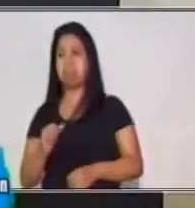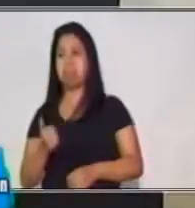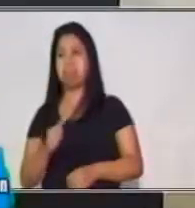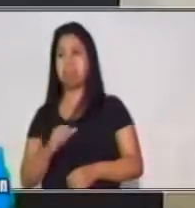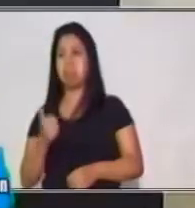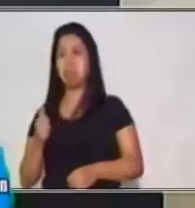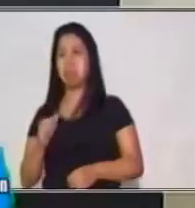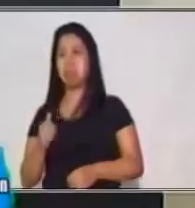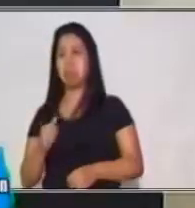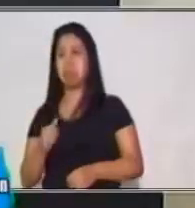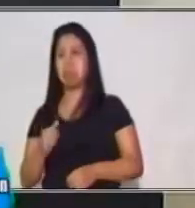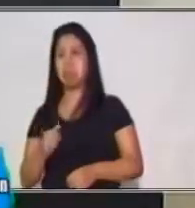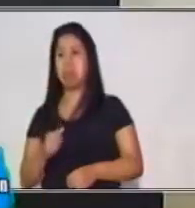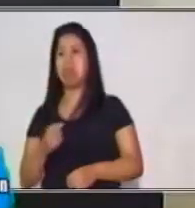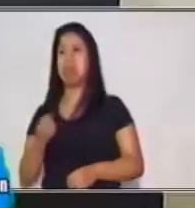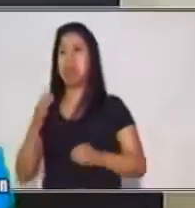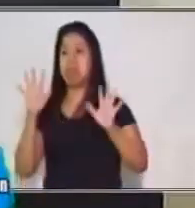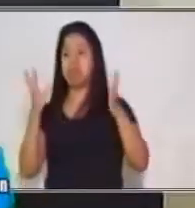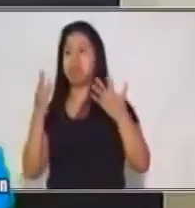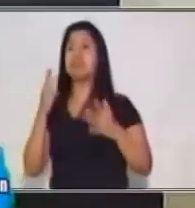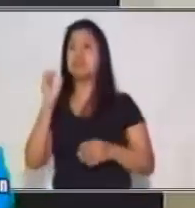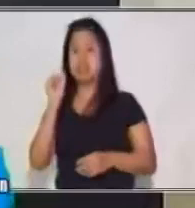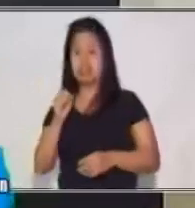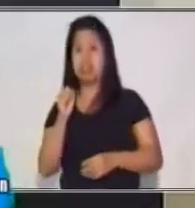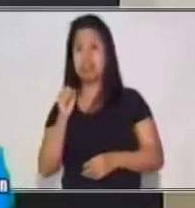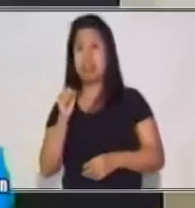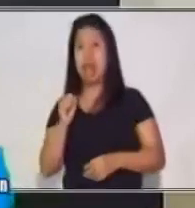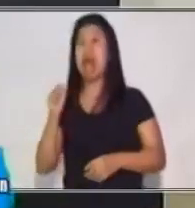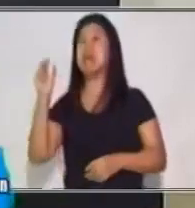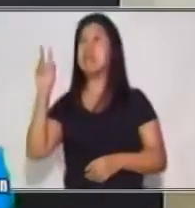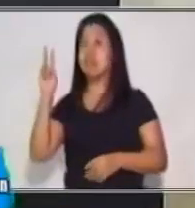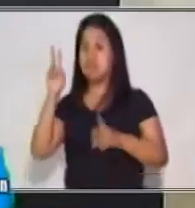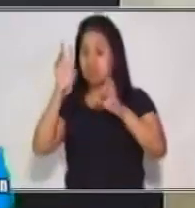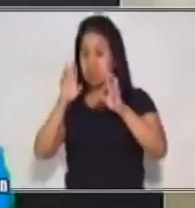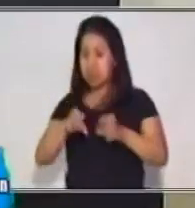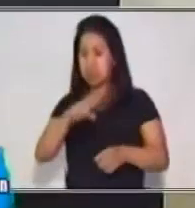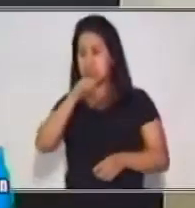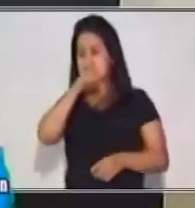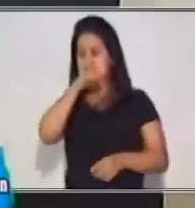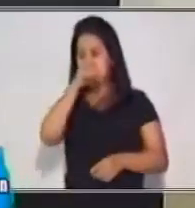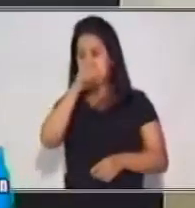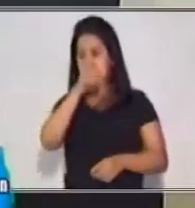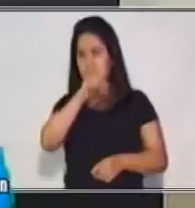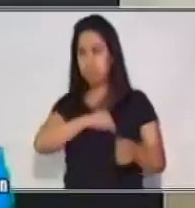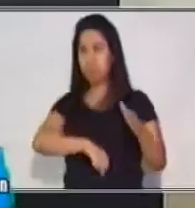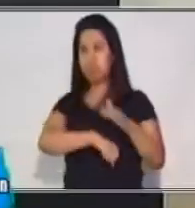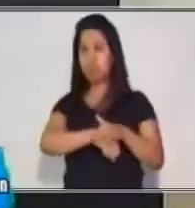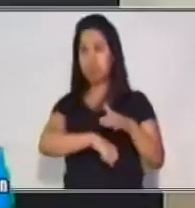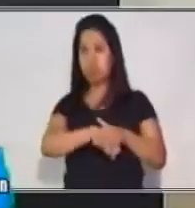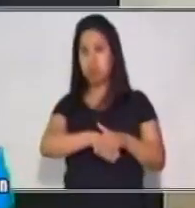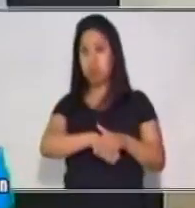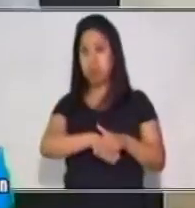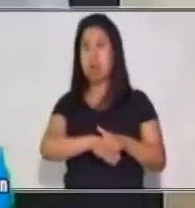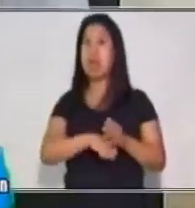Aquí hay una persona. Miren, la persona 6 prefiere fútbol y maratón. Una persona.